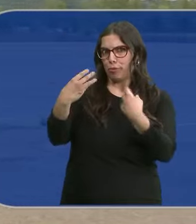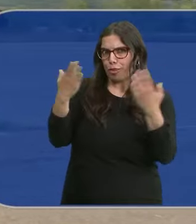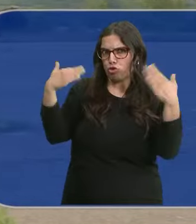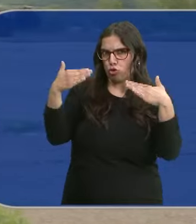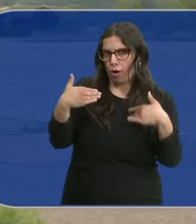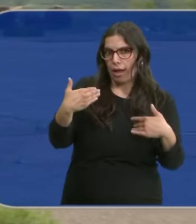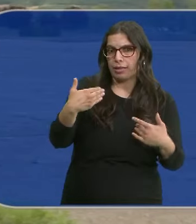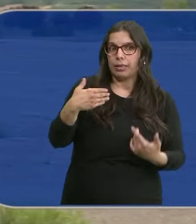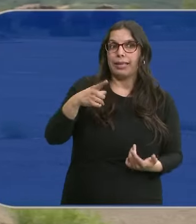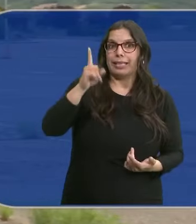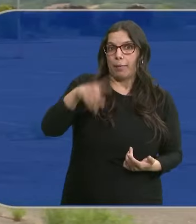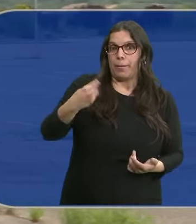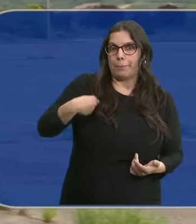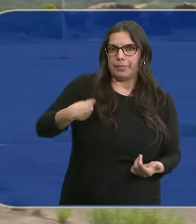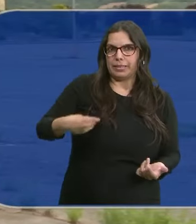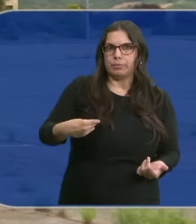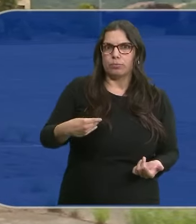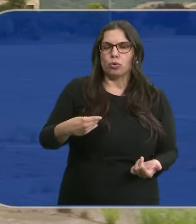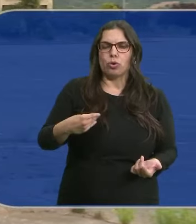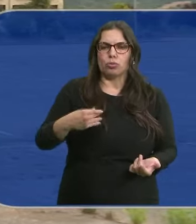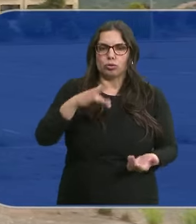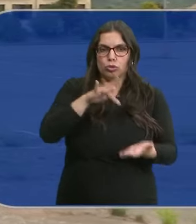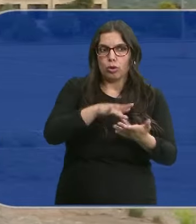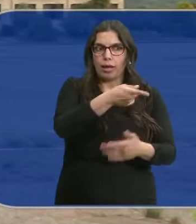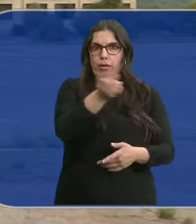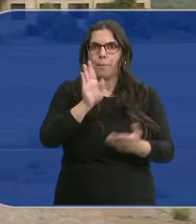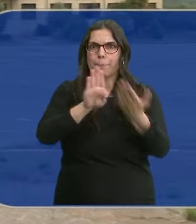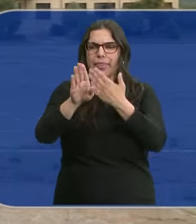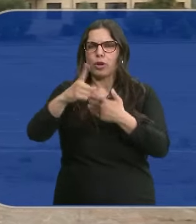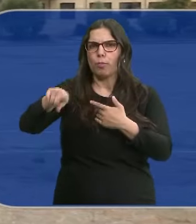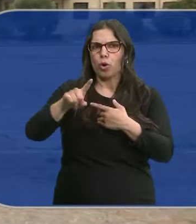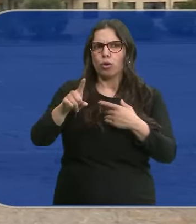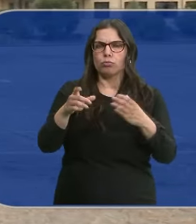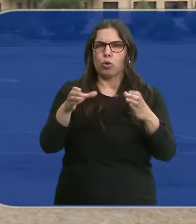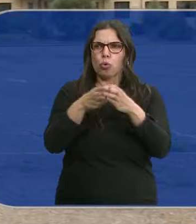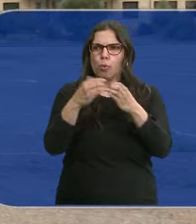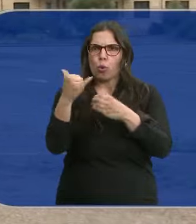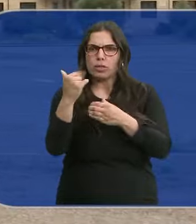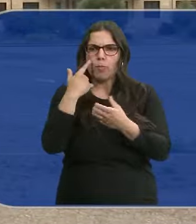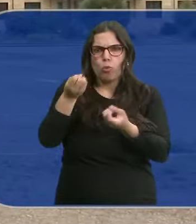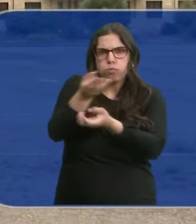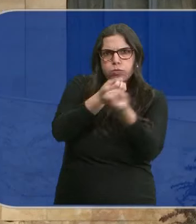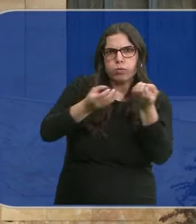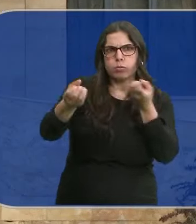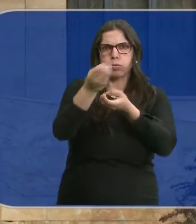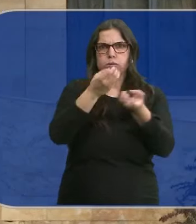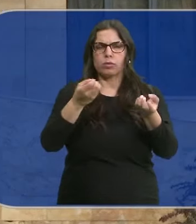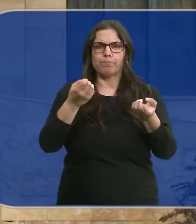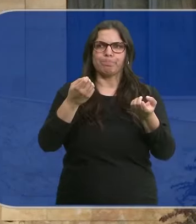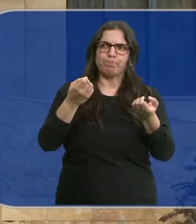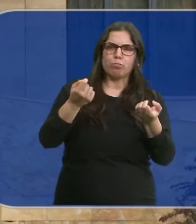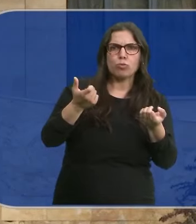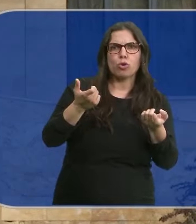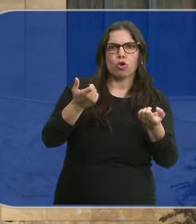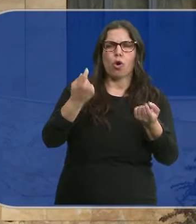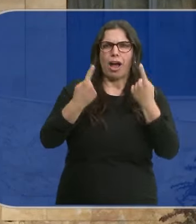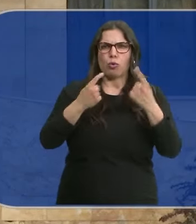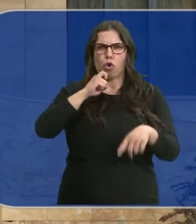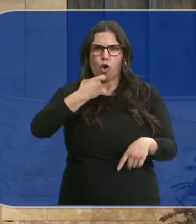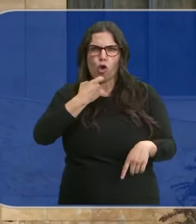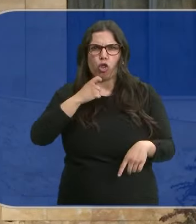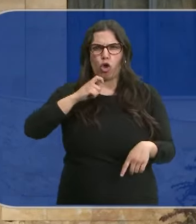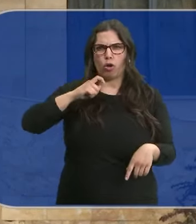que también ha vivido el propio consistorio y que ha llevado a los vecinos a organizarse en grupos de WhatsApp donde se comparten unos mensajes de incitación al